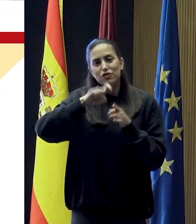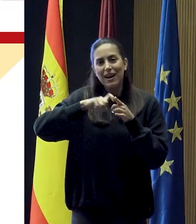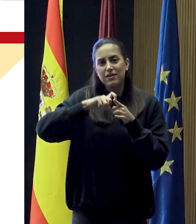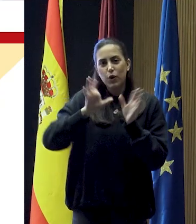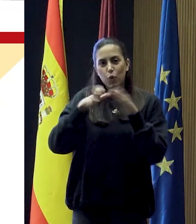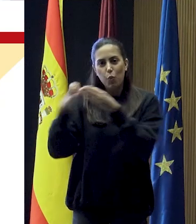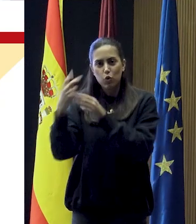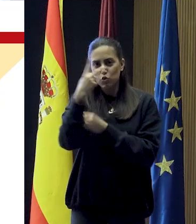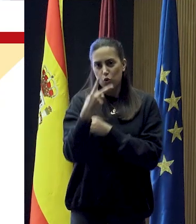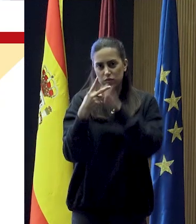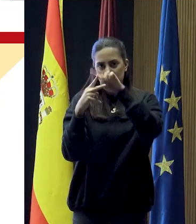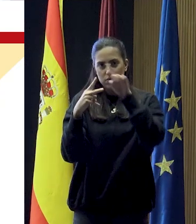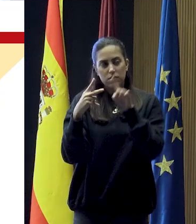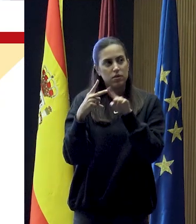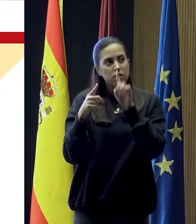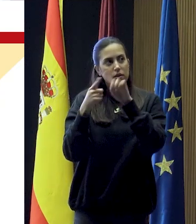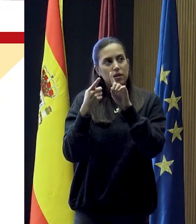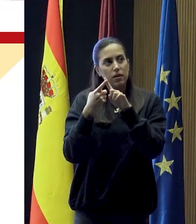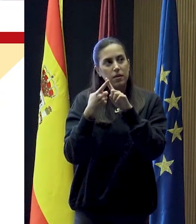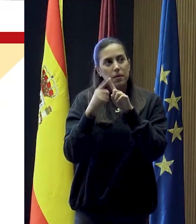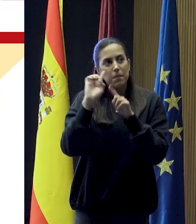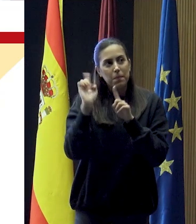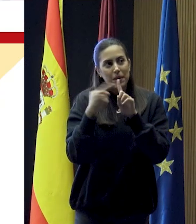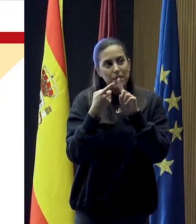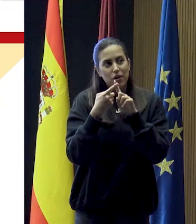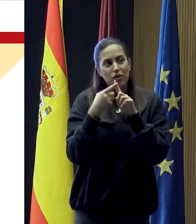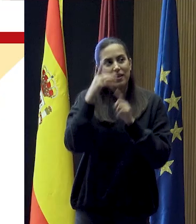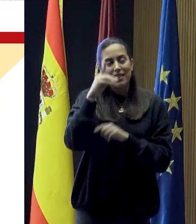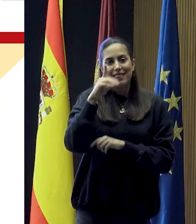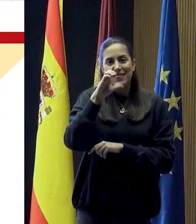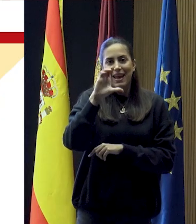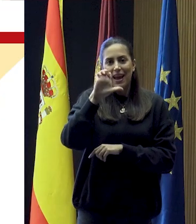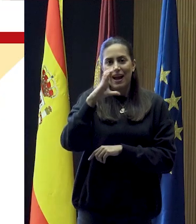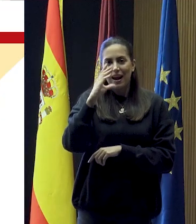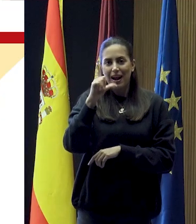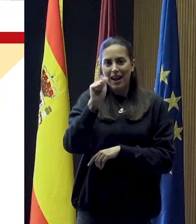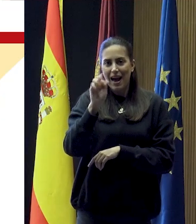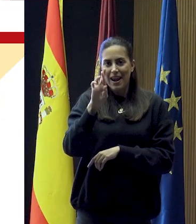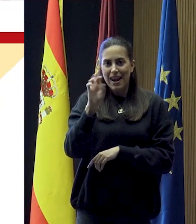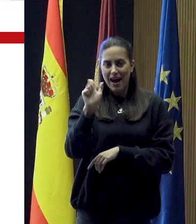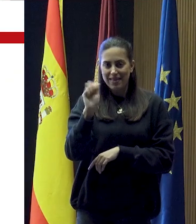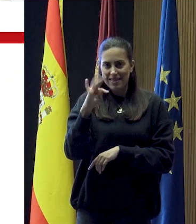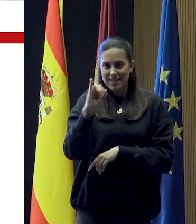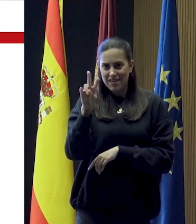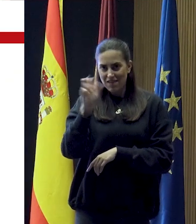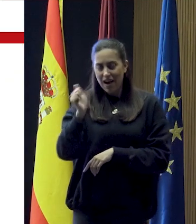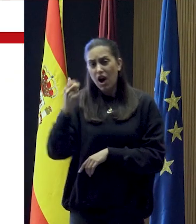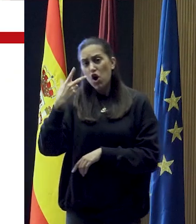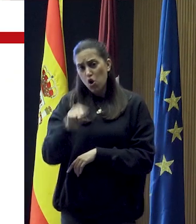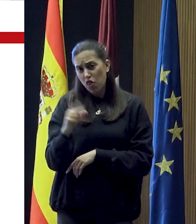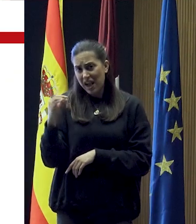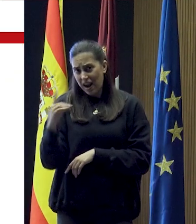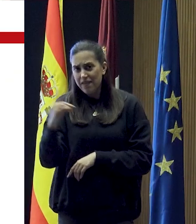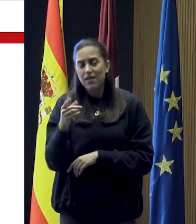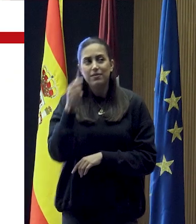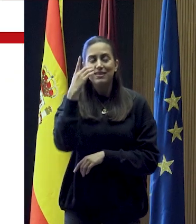2 grupos. Veis ahí que tenemos lo que llamamos memoria declarativa y memoria no declarativa. Lo vamos a poner más facilito. La